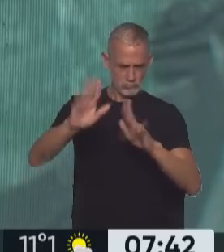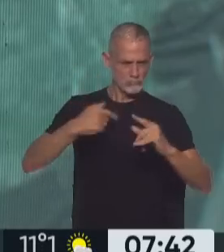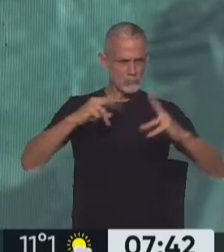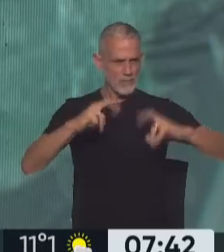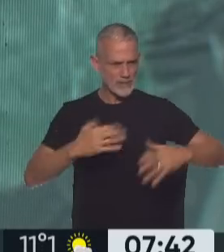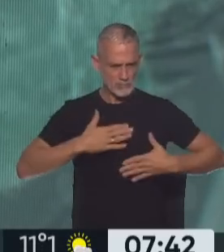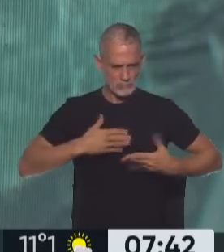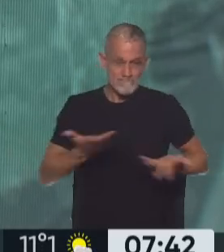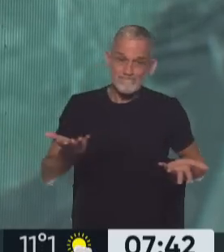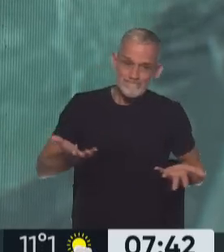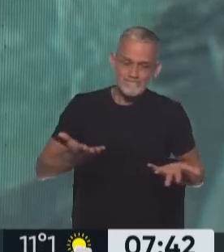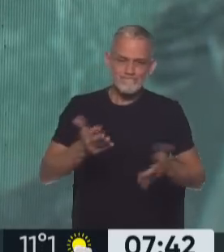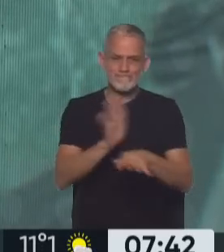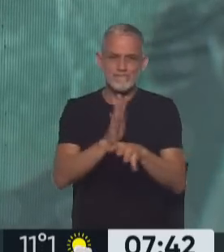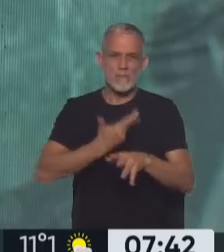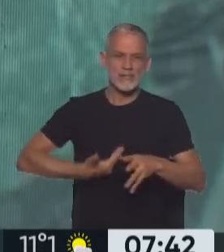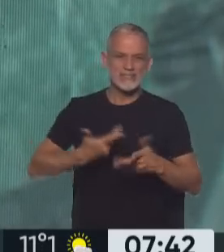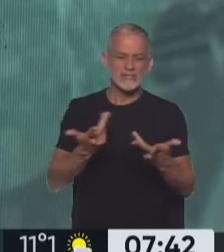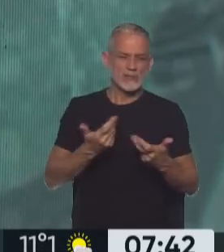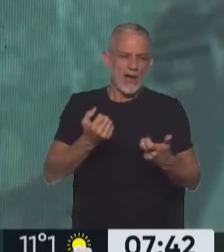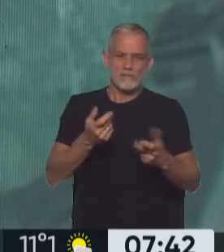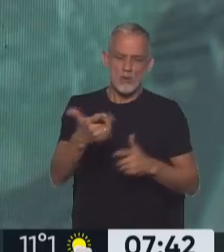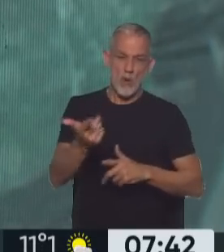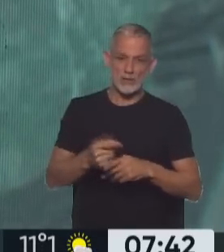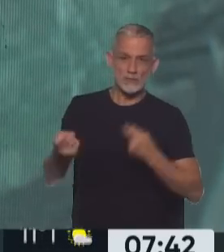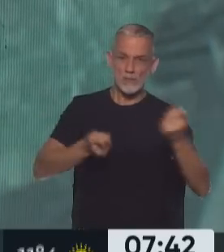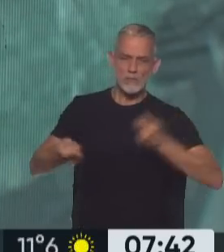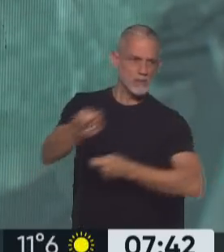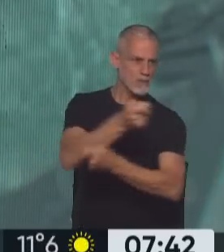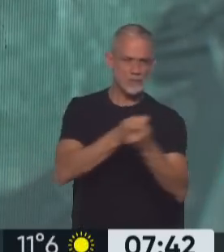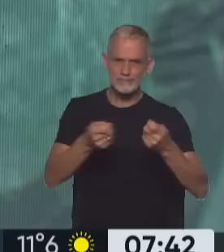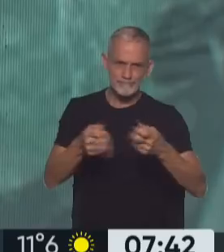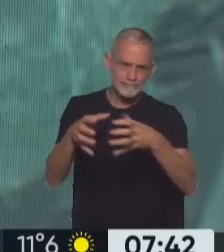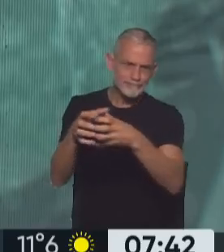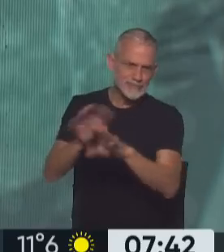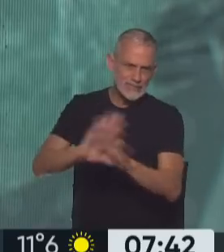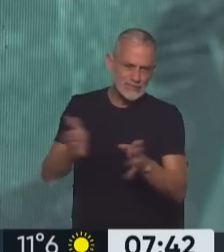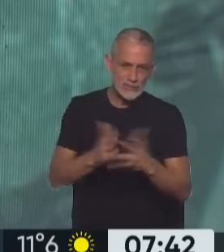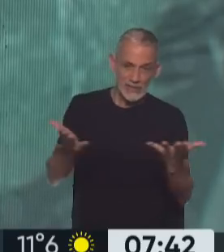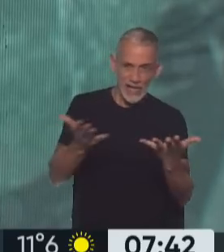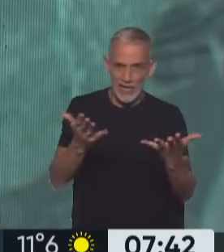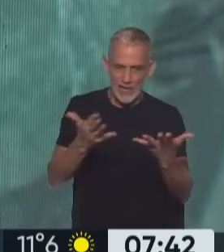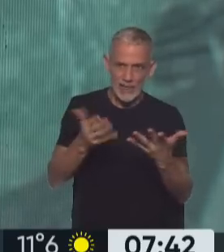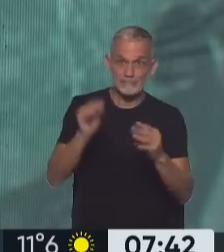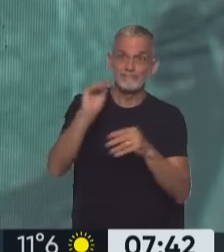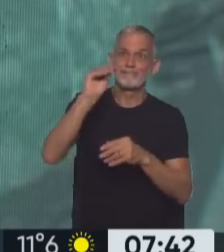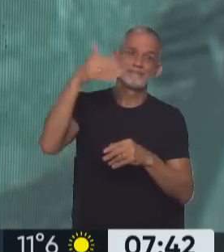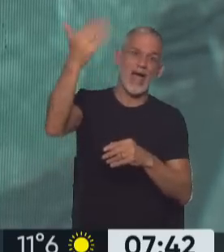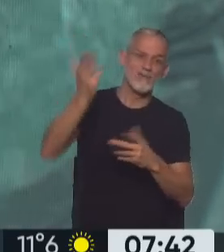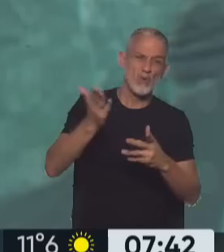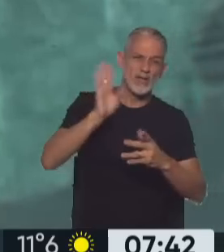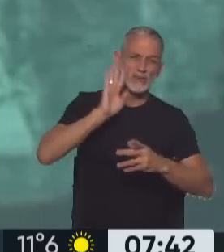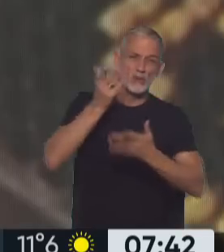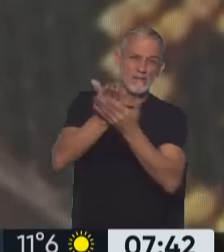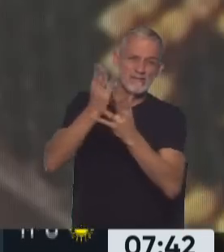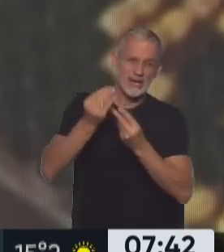su territorio, estamos hablando de que el crimen organizado está infiltrado de tal manera que necesitas un agente externo para intentar esclarecer un